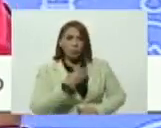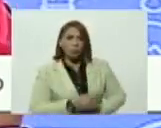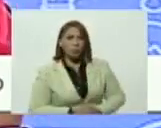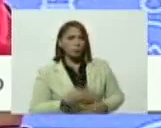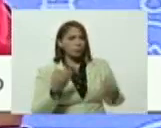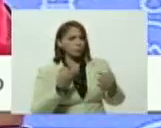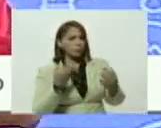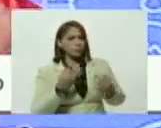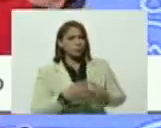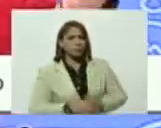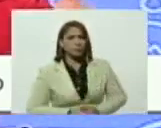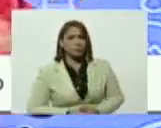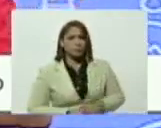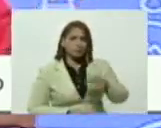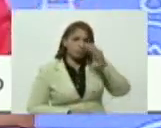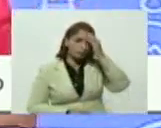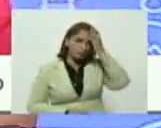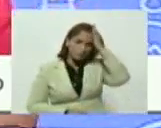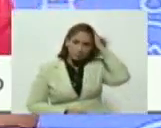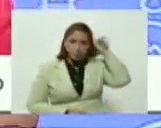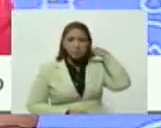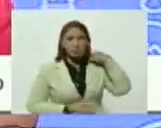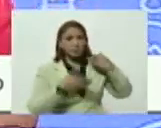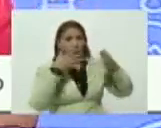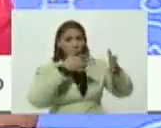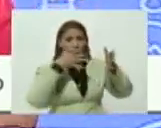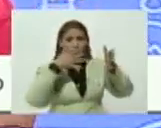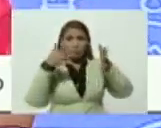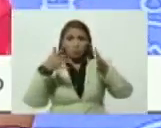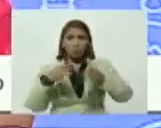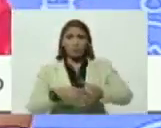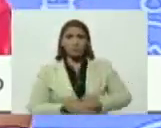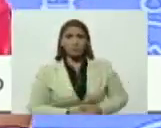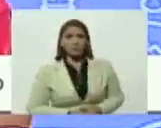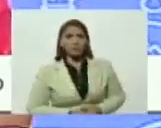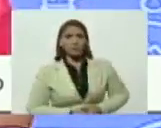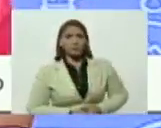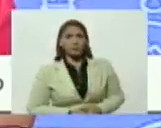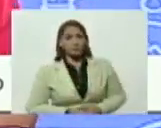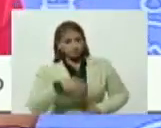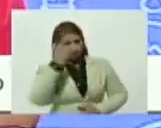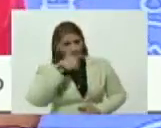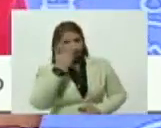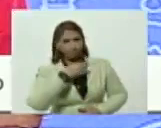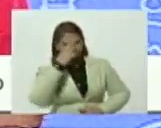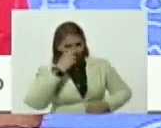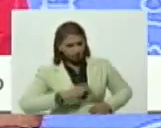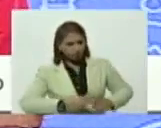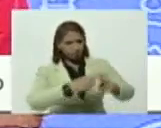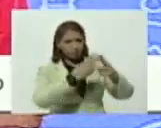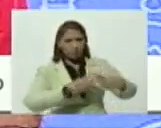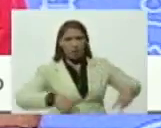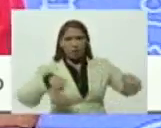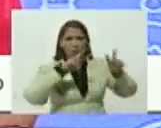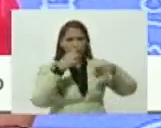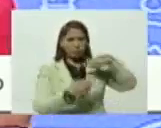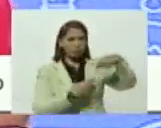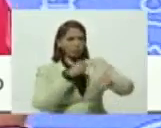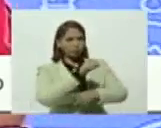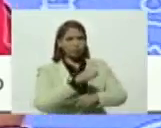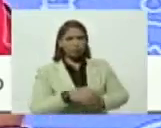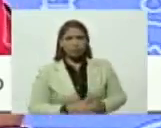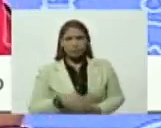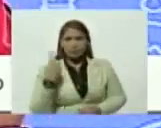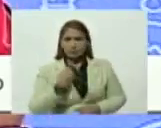siempre, de la formación, de la rectitud, de la honestidad, de los valores revolucionarios que